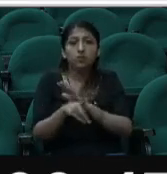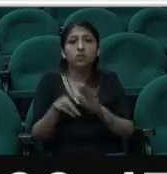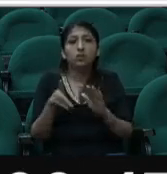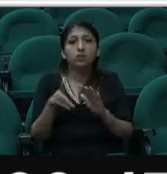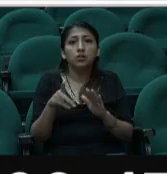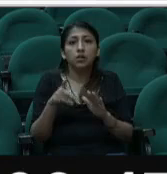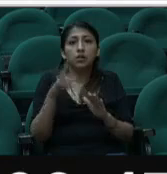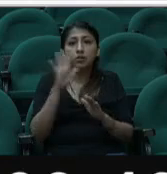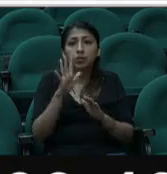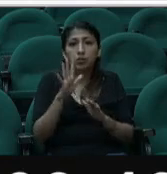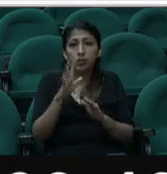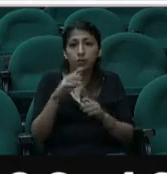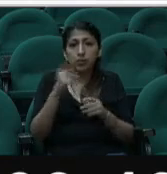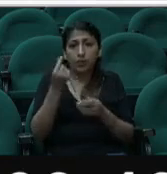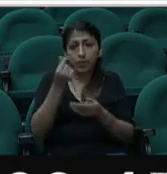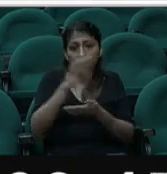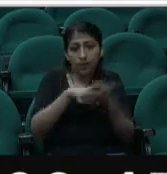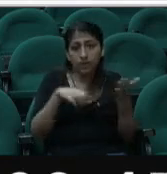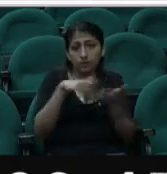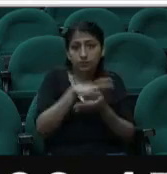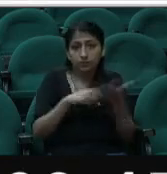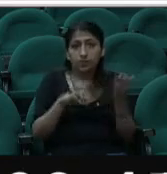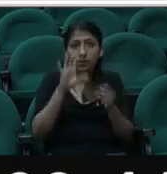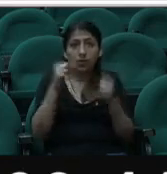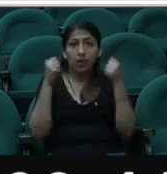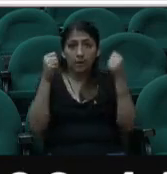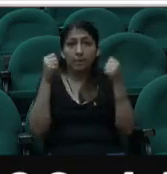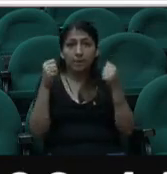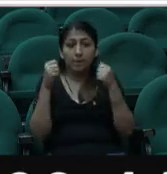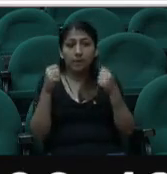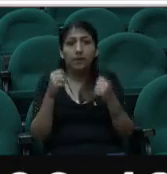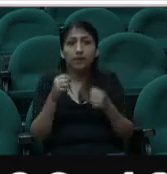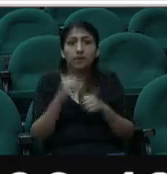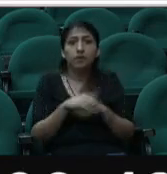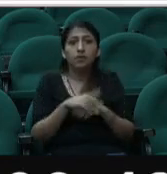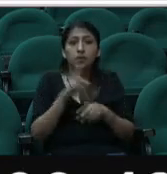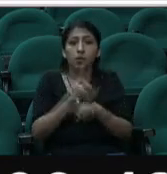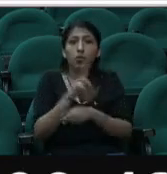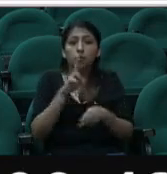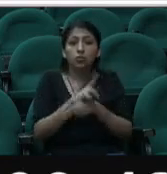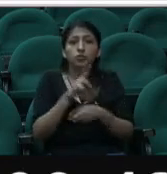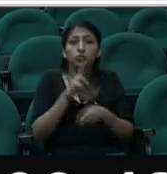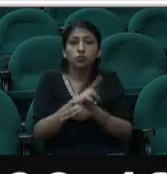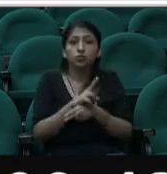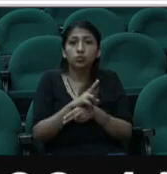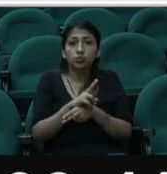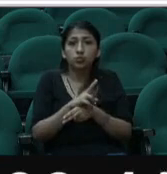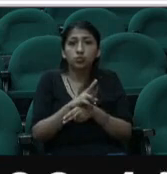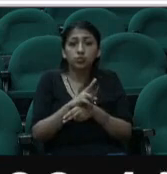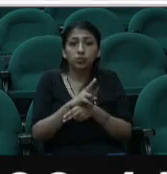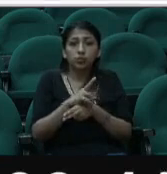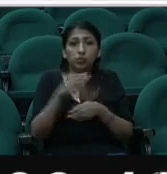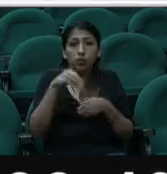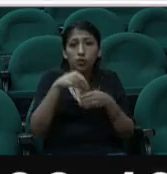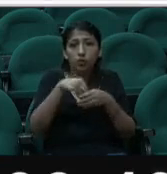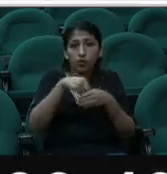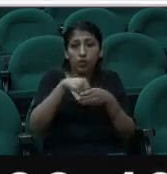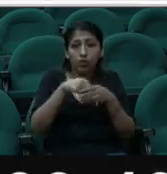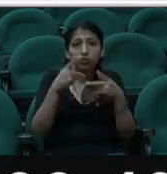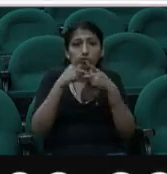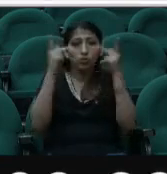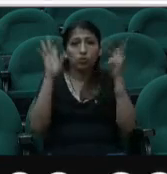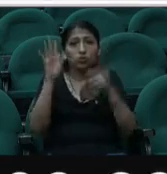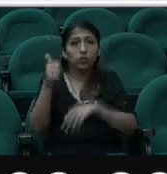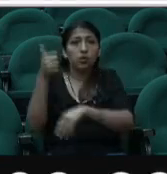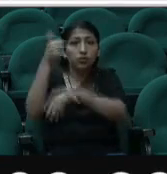denuncia por presuntos actos de corrupción en una campaña electoral por el uso de presunto uso de recursos públicos por parte